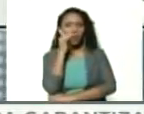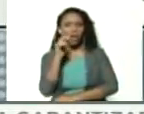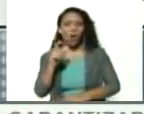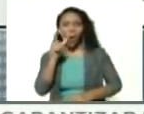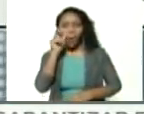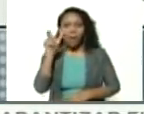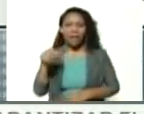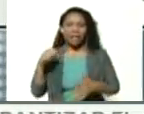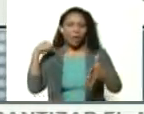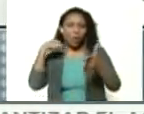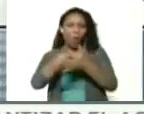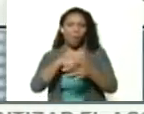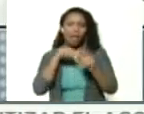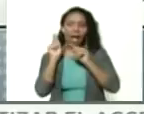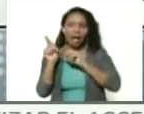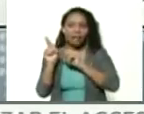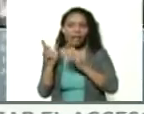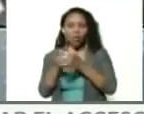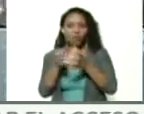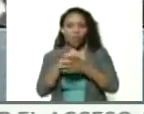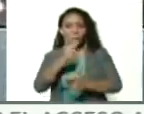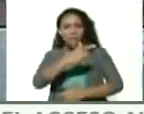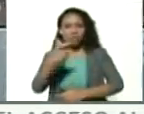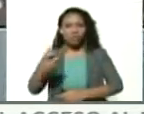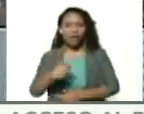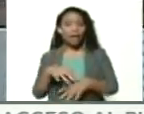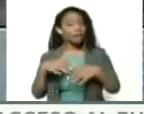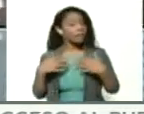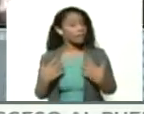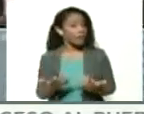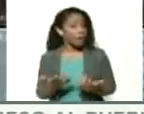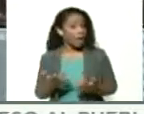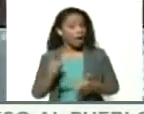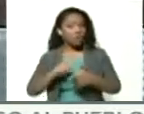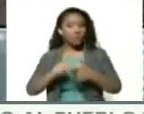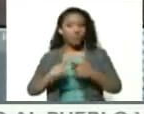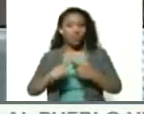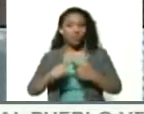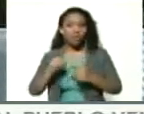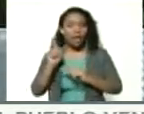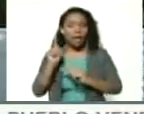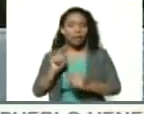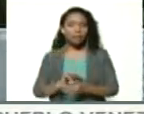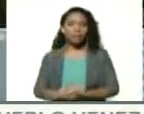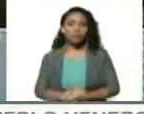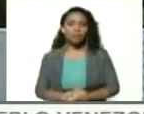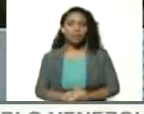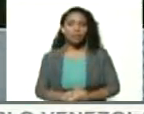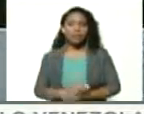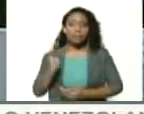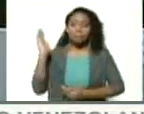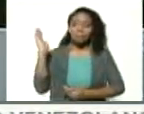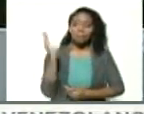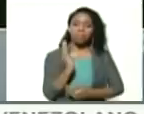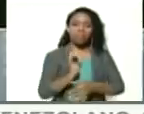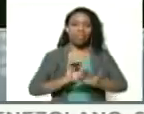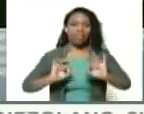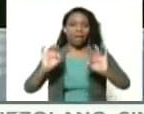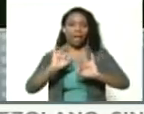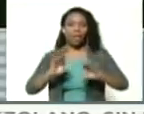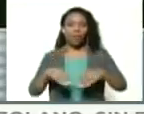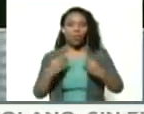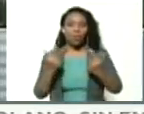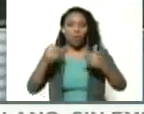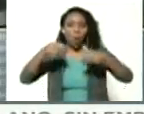Fedecámaras la golpista, sí. Que desde entonces se vino a nada, se vino a menos.